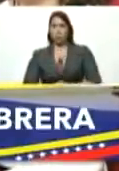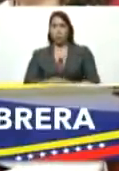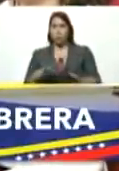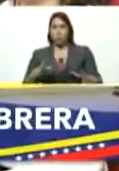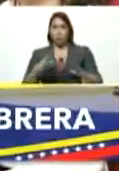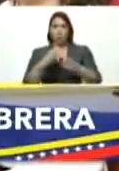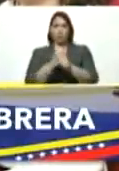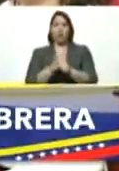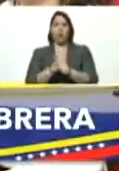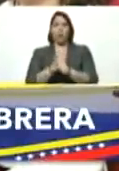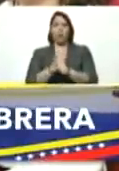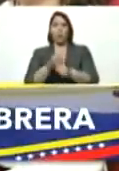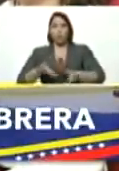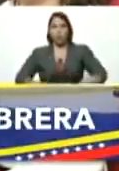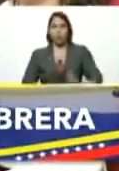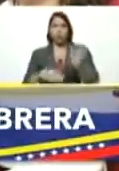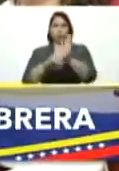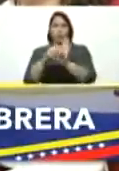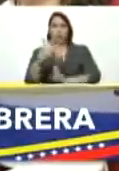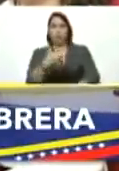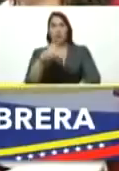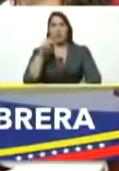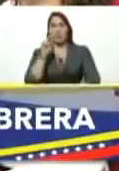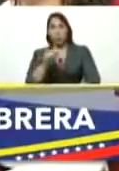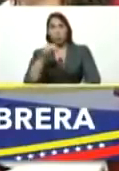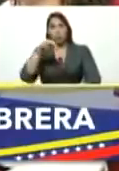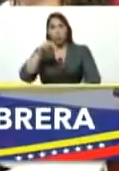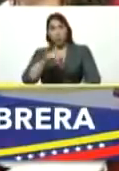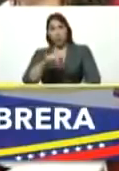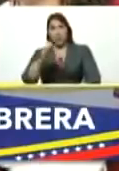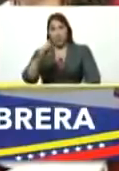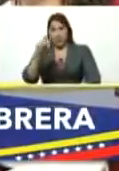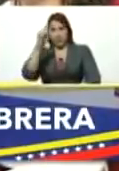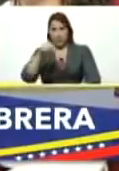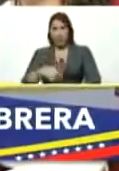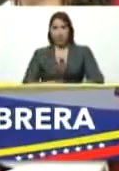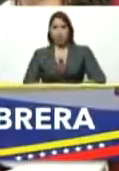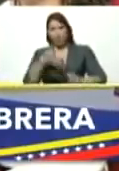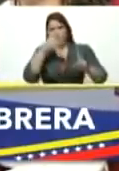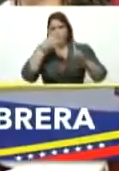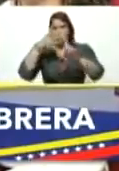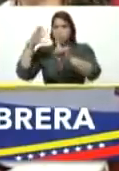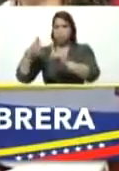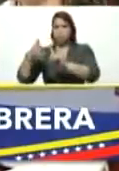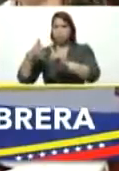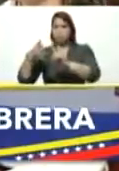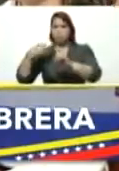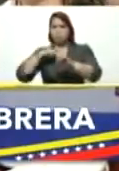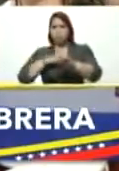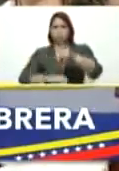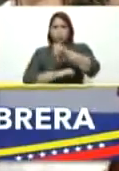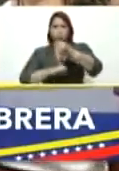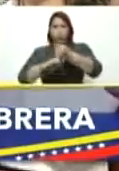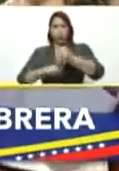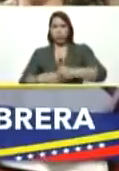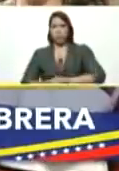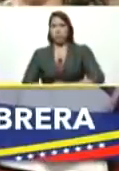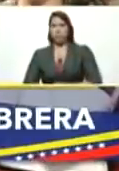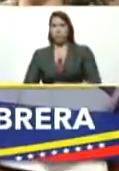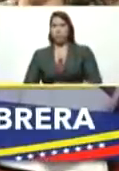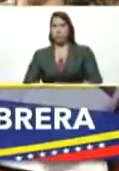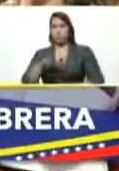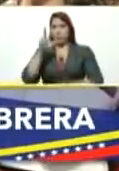renacer de las 3r puntonet y para eso está la autoformación desde nuestras bases la